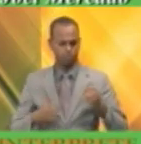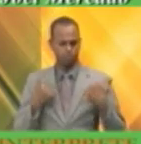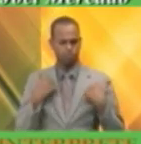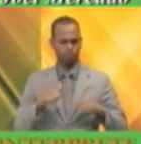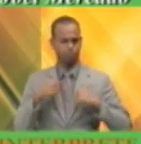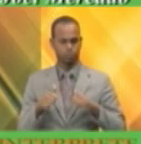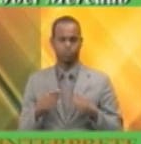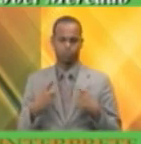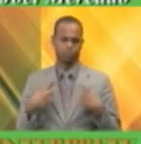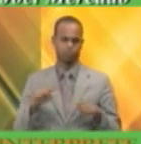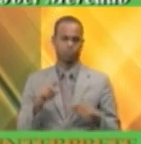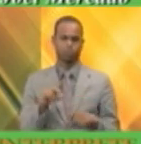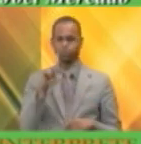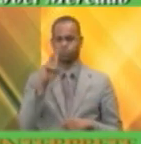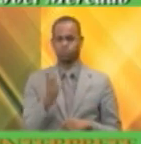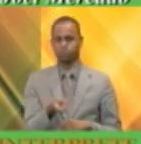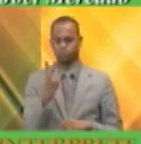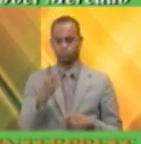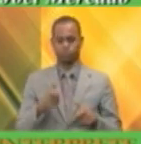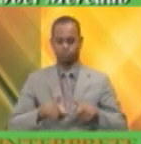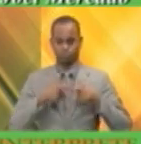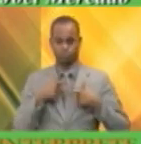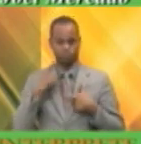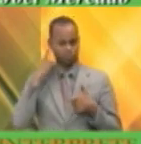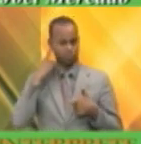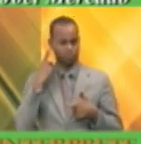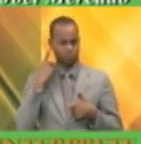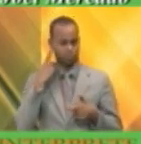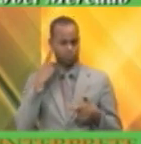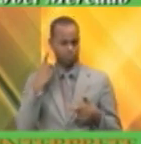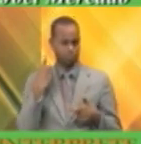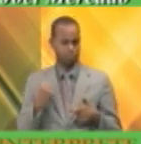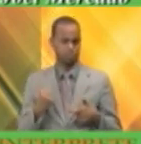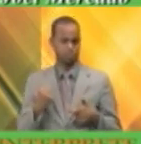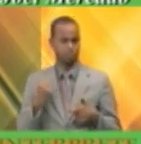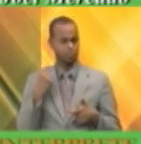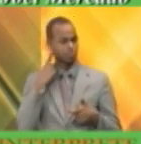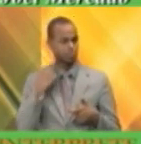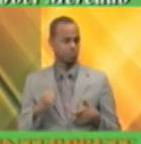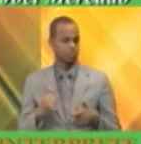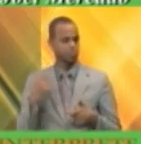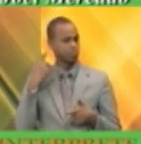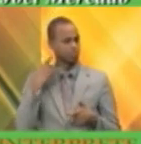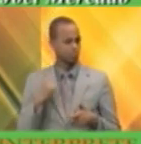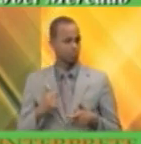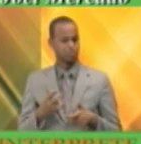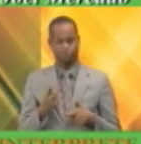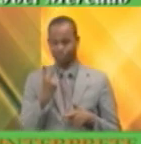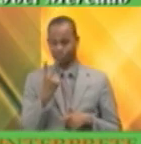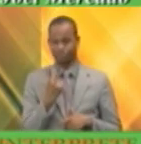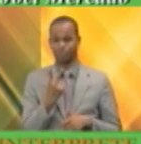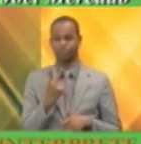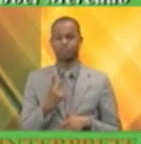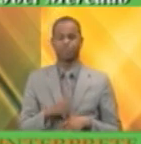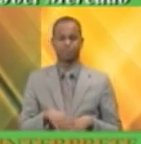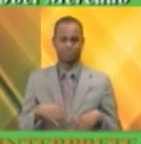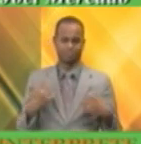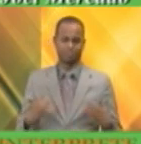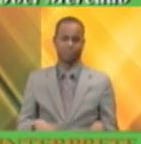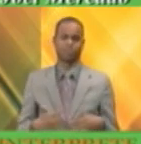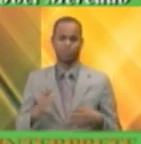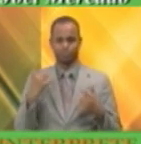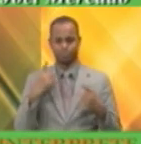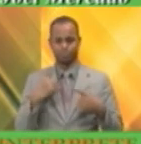Ahí cogió él dos medallas de oro. En 200 y 100 metros, y donde hizo también la marca. Ah, para asistir a